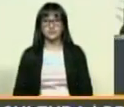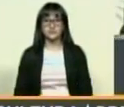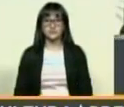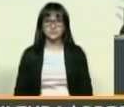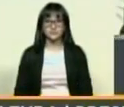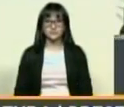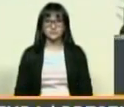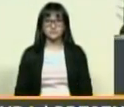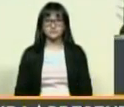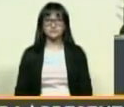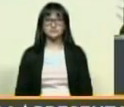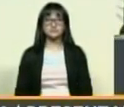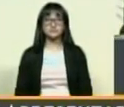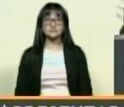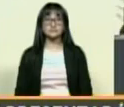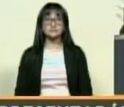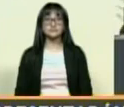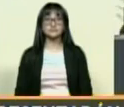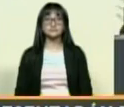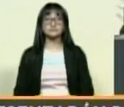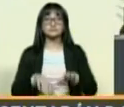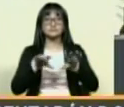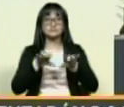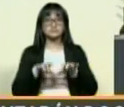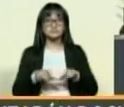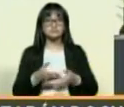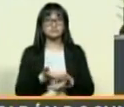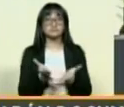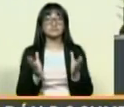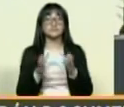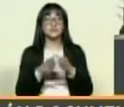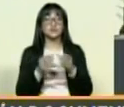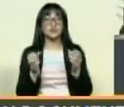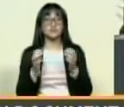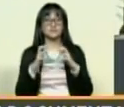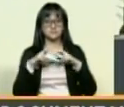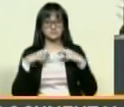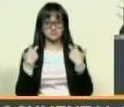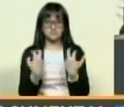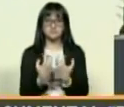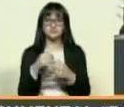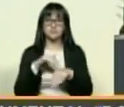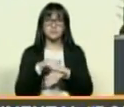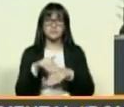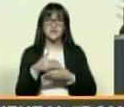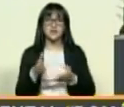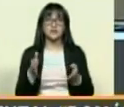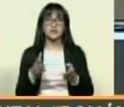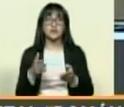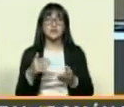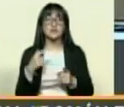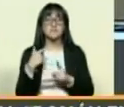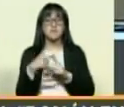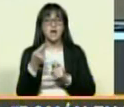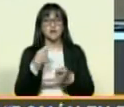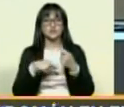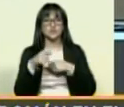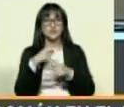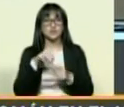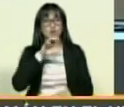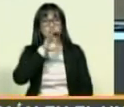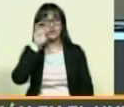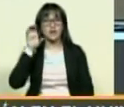por supuesto de la Secretaría General y de todo este Consejo de Ministros y de la Asociación de Estados del Caribe. Yo quiero